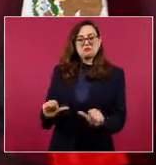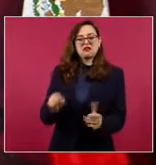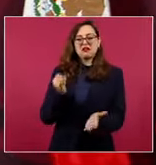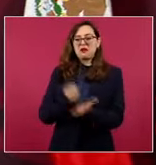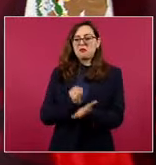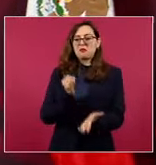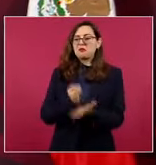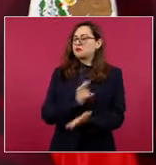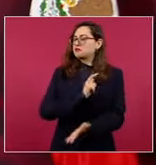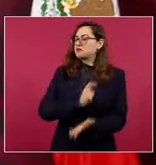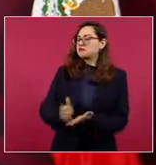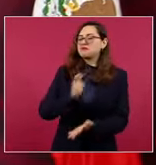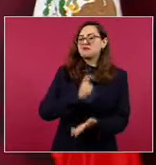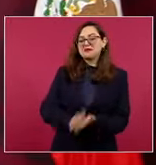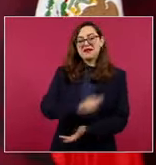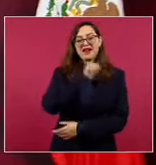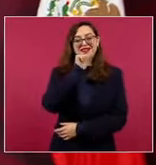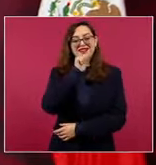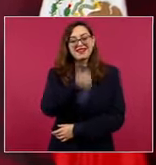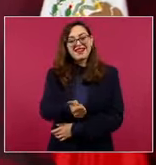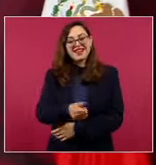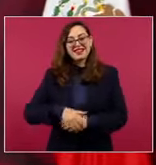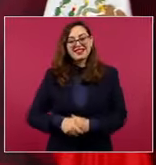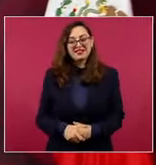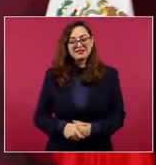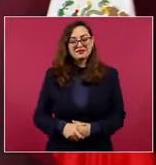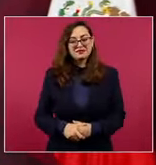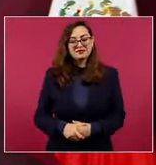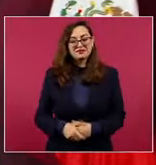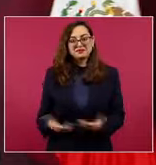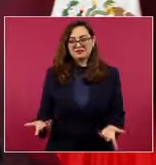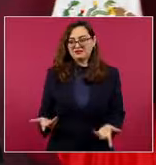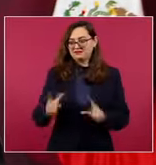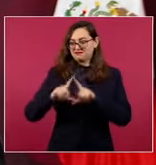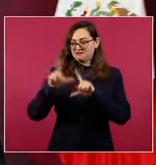se dejaba de recibir en la hacienda pública